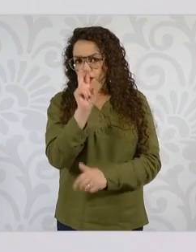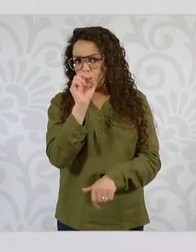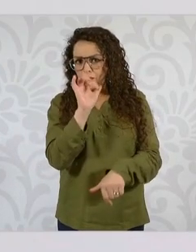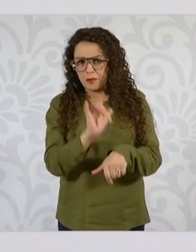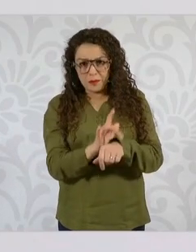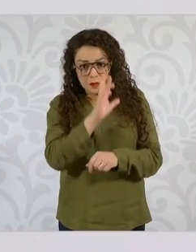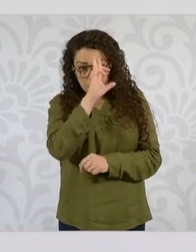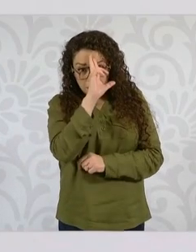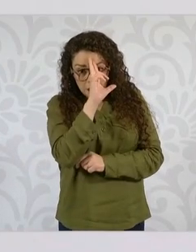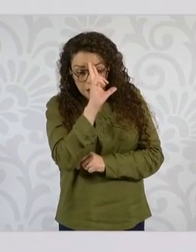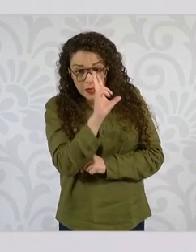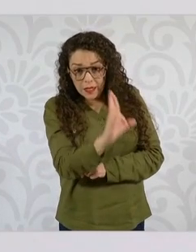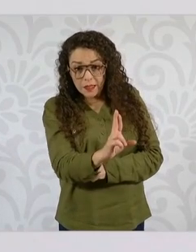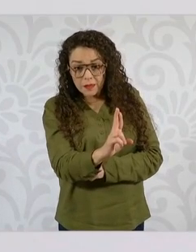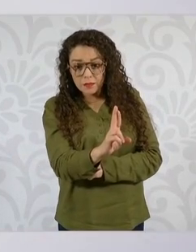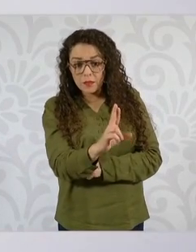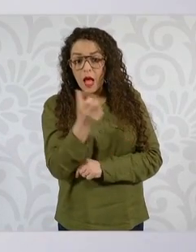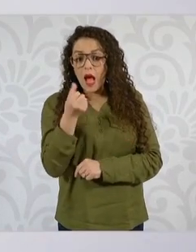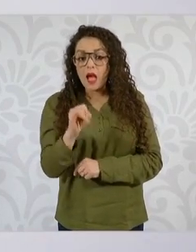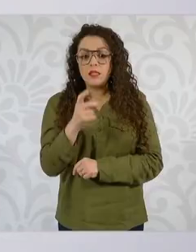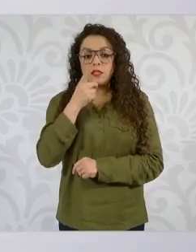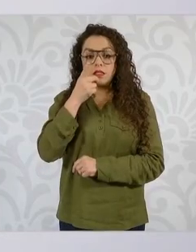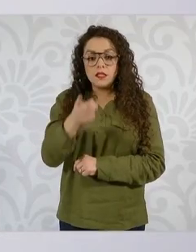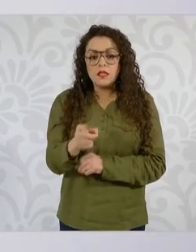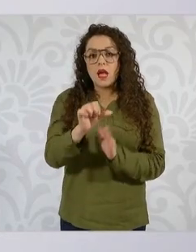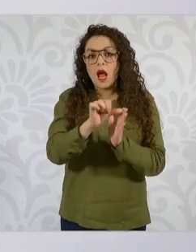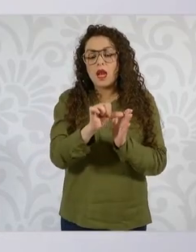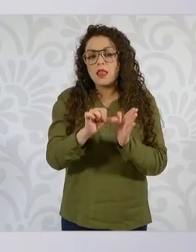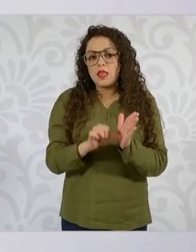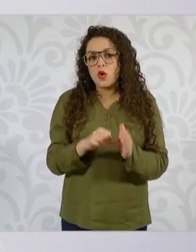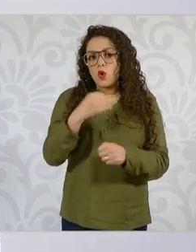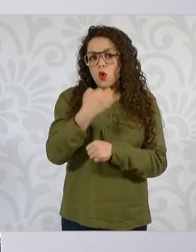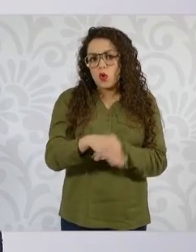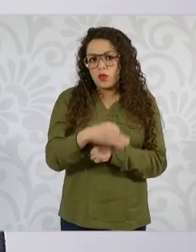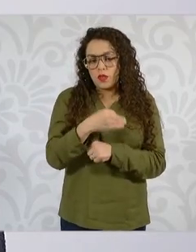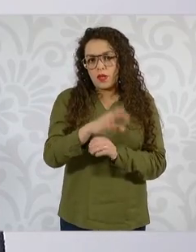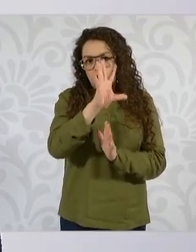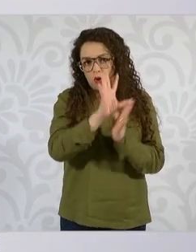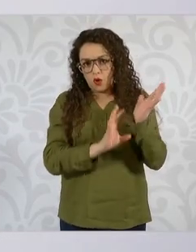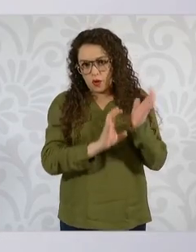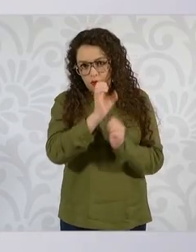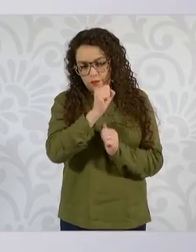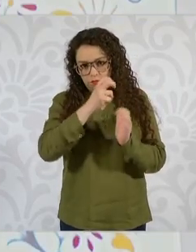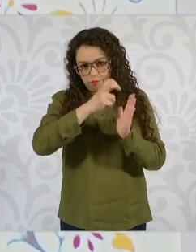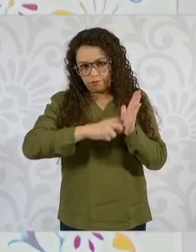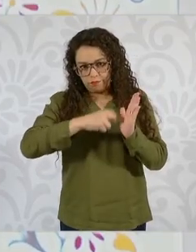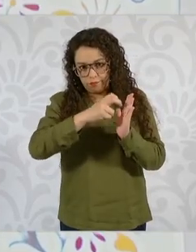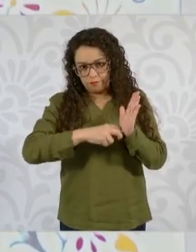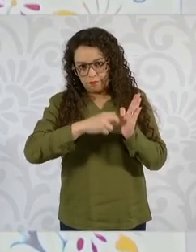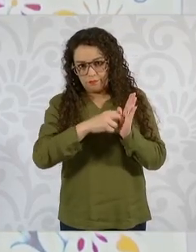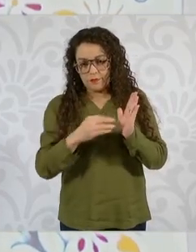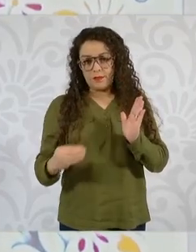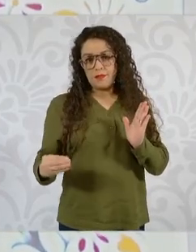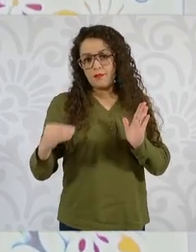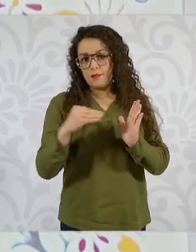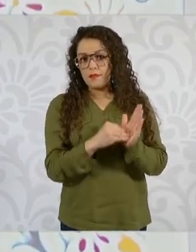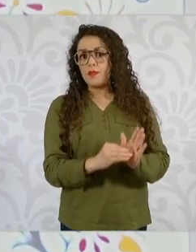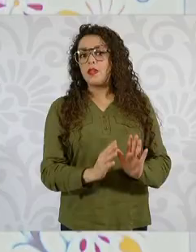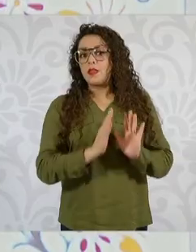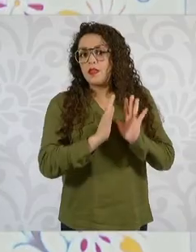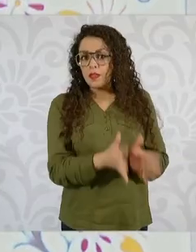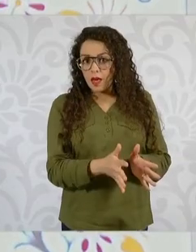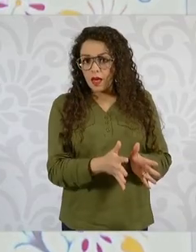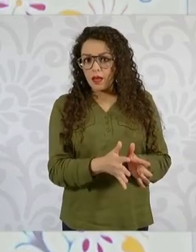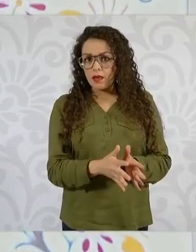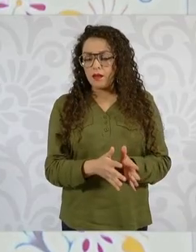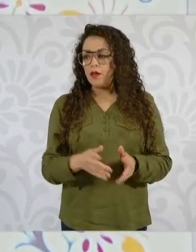lo dice un artículo transitorio de la reforma en la Constitución un trabajador